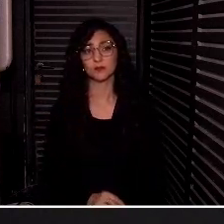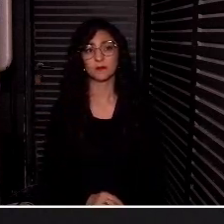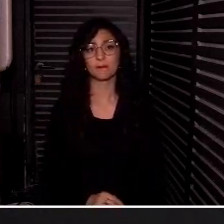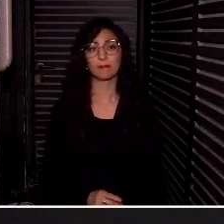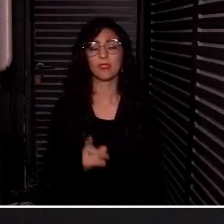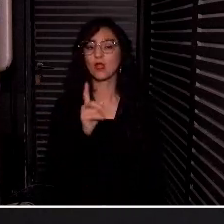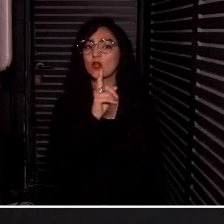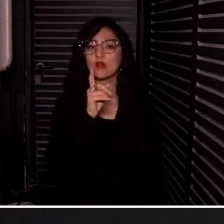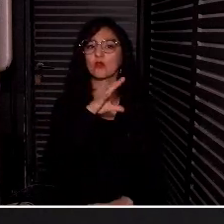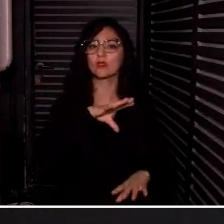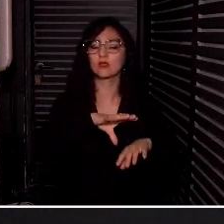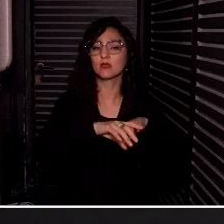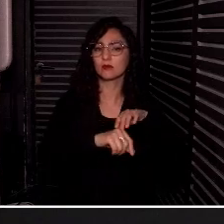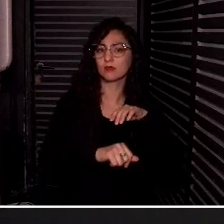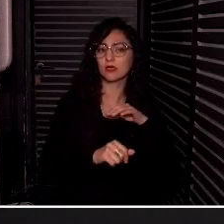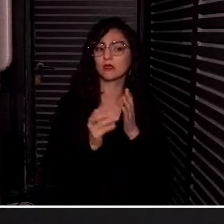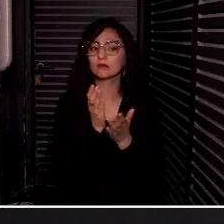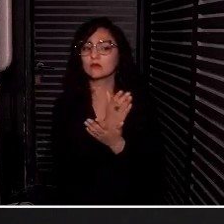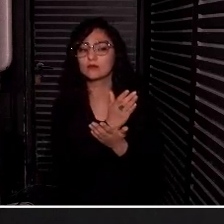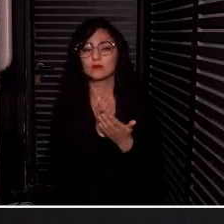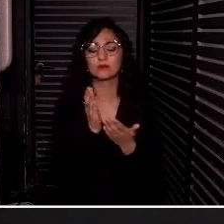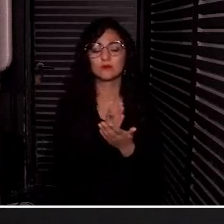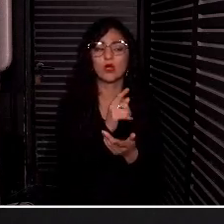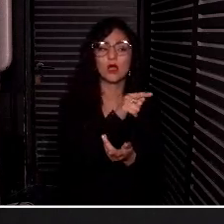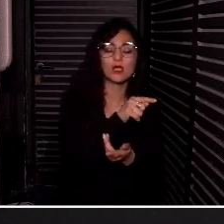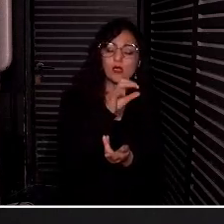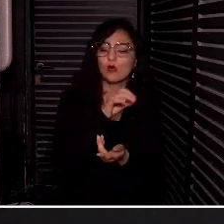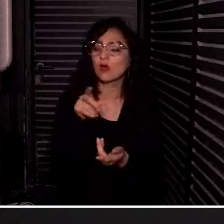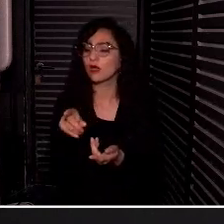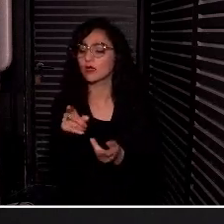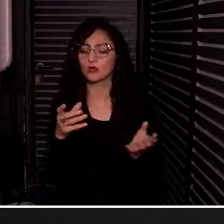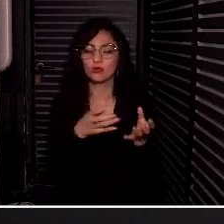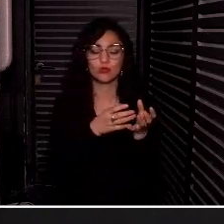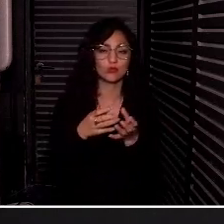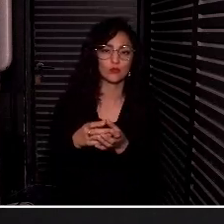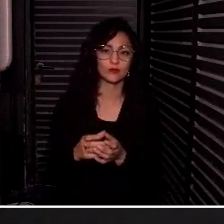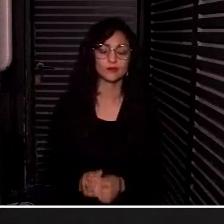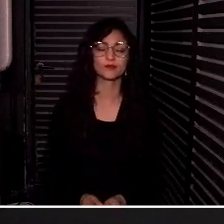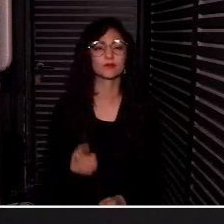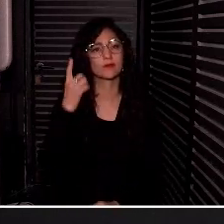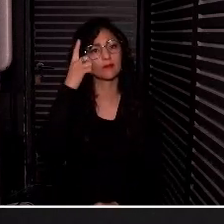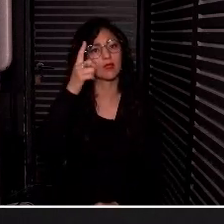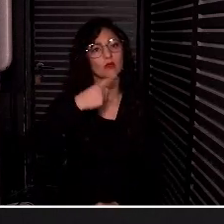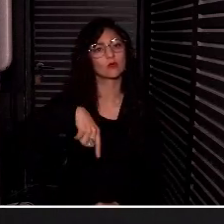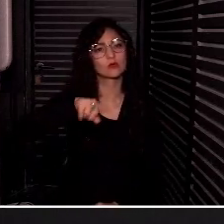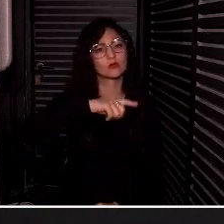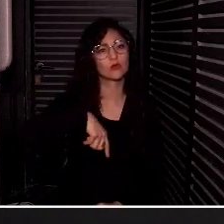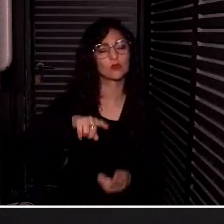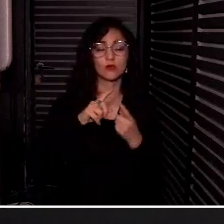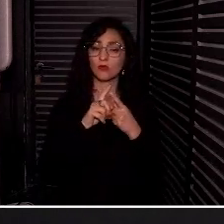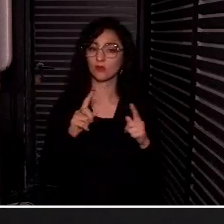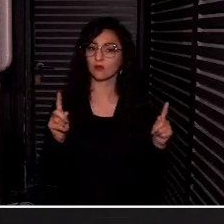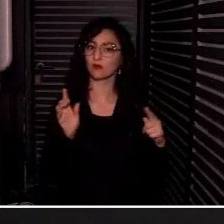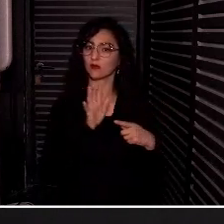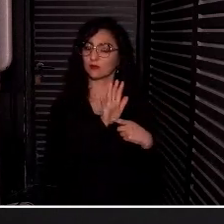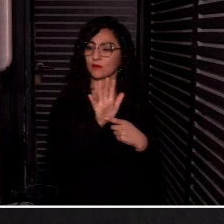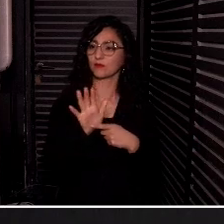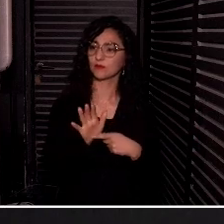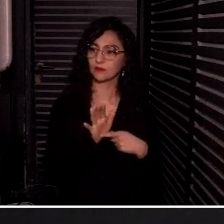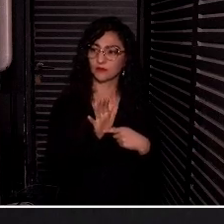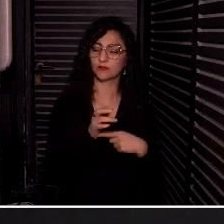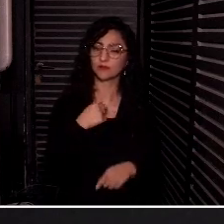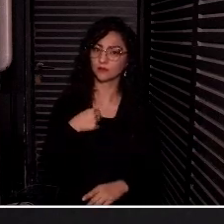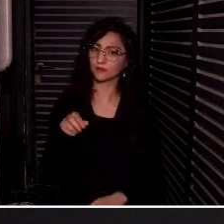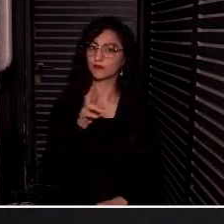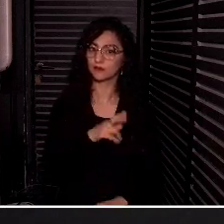distinguiendo que estamos en una u otra voz Ya ahora nuestras distinciones Más allá de voy a seguir insistiendo